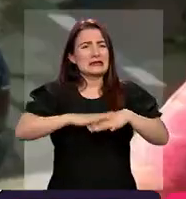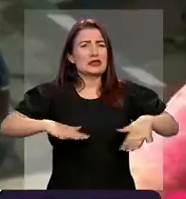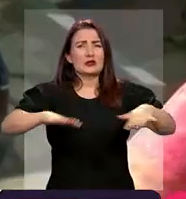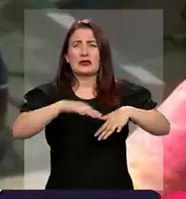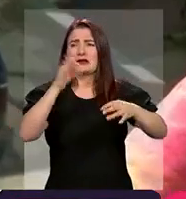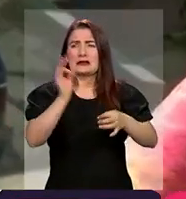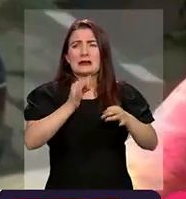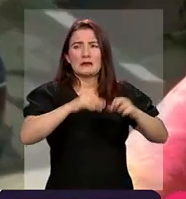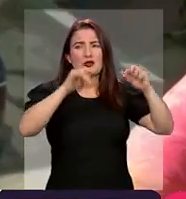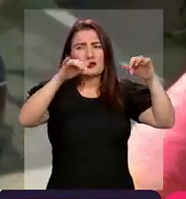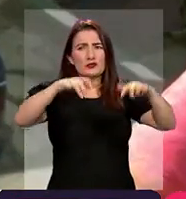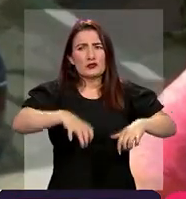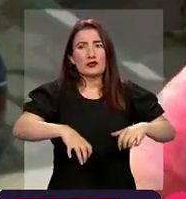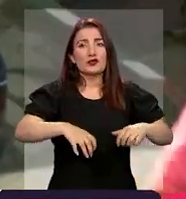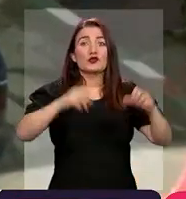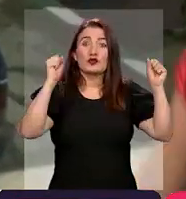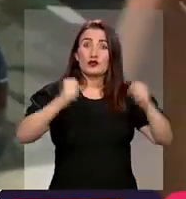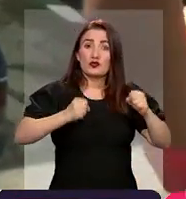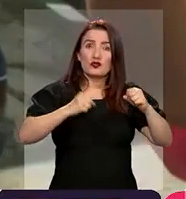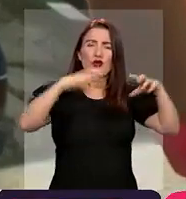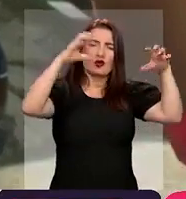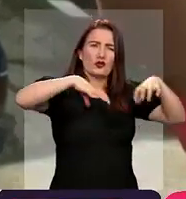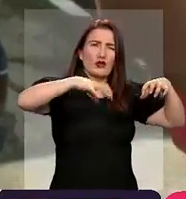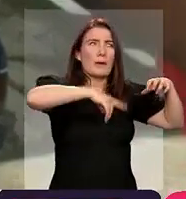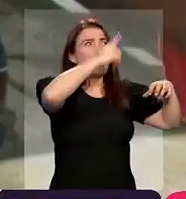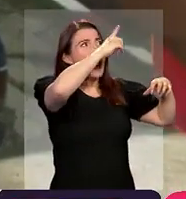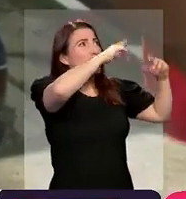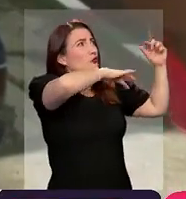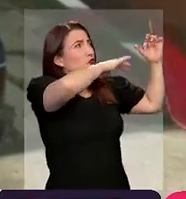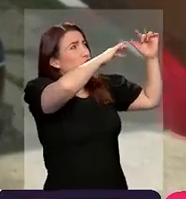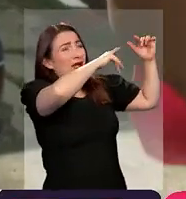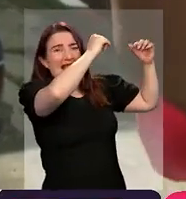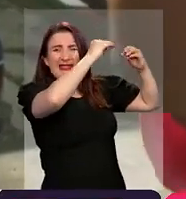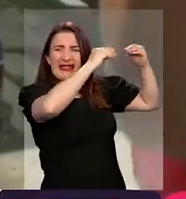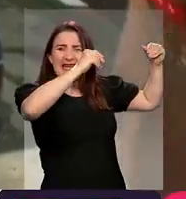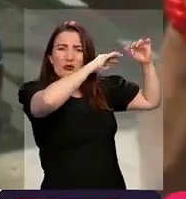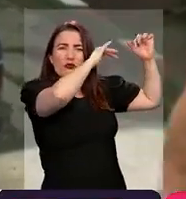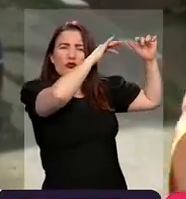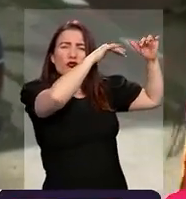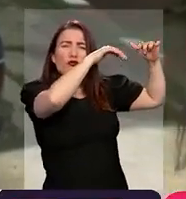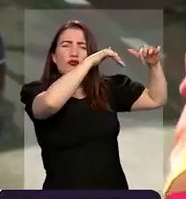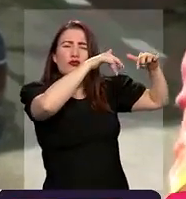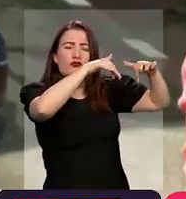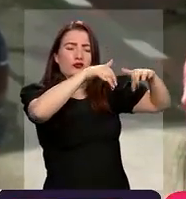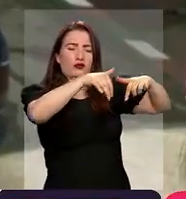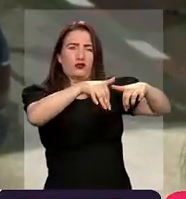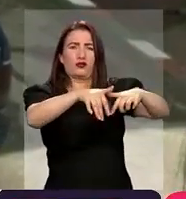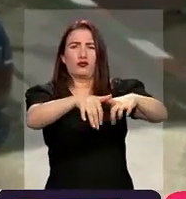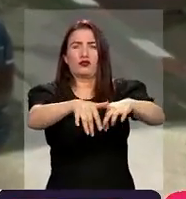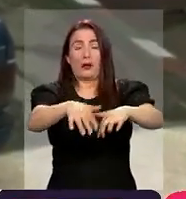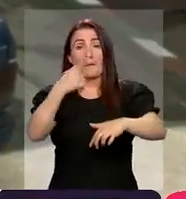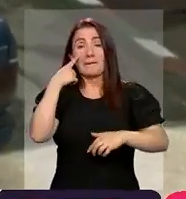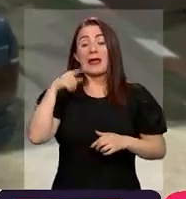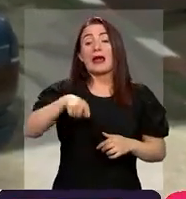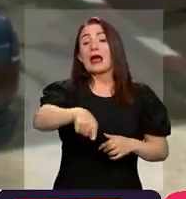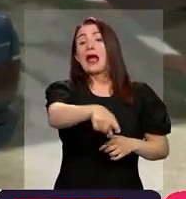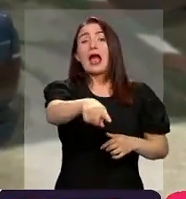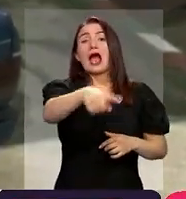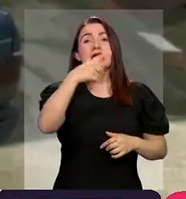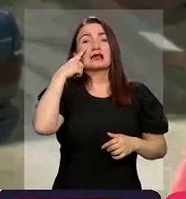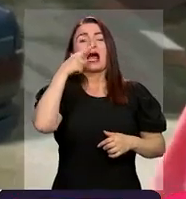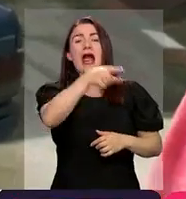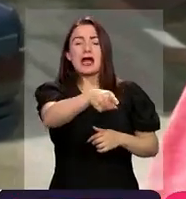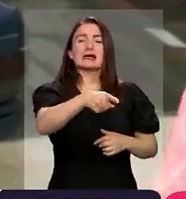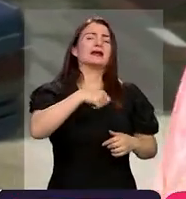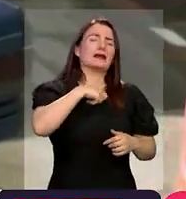recurrente. Bueno, la verdad es que cuando llueve durísimo, la parte de arriba, toda esa tierra que se arrastra de arriba, baja acá, por ejemplo, allá en la vallón de la vecina, mire ese